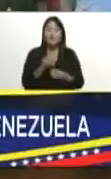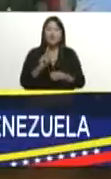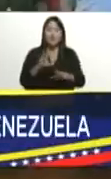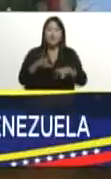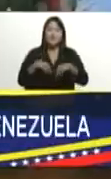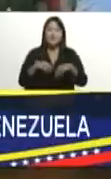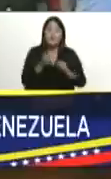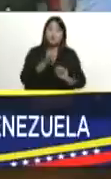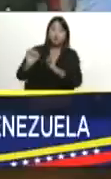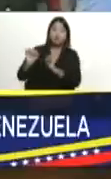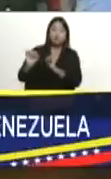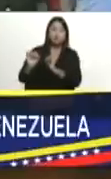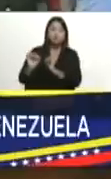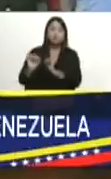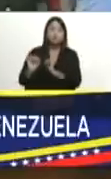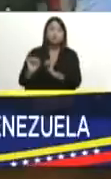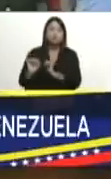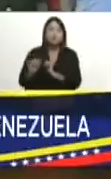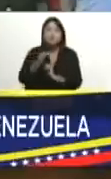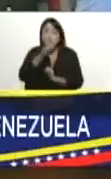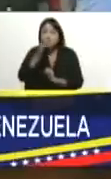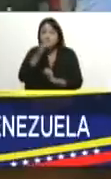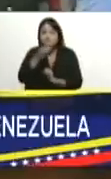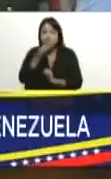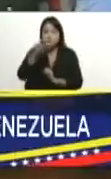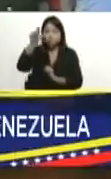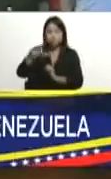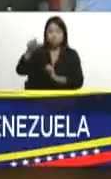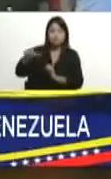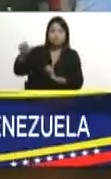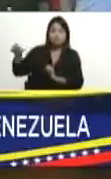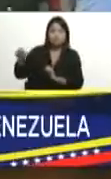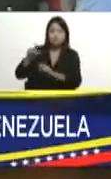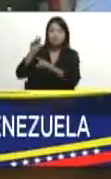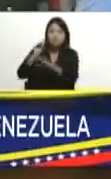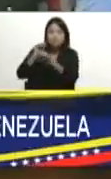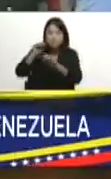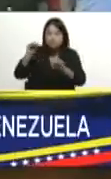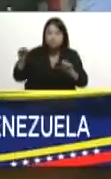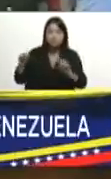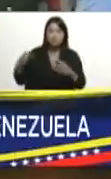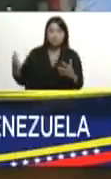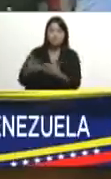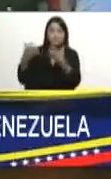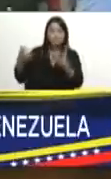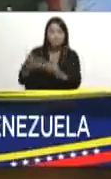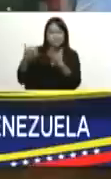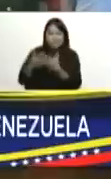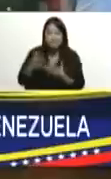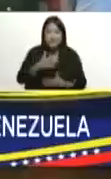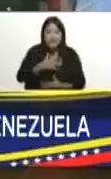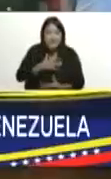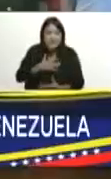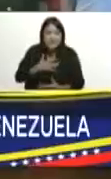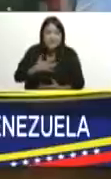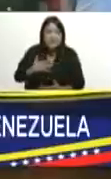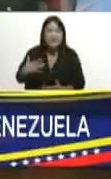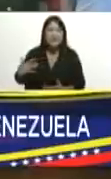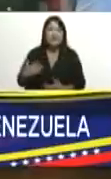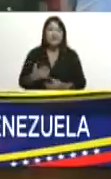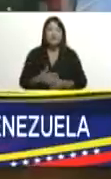categóricamente las nefastas declaraciones y llamados a la violencia que en los últimos días vienen